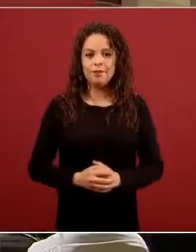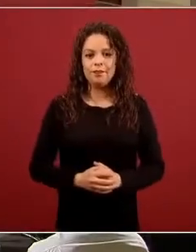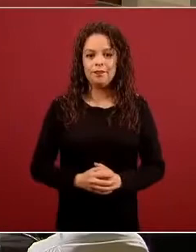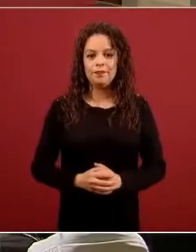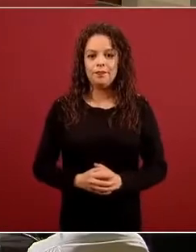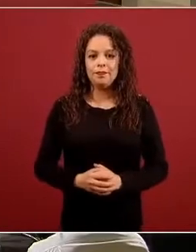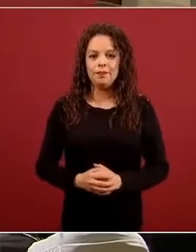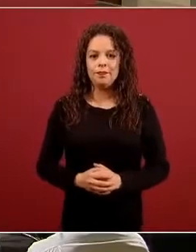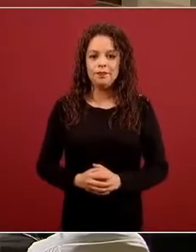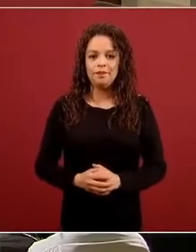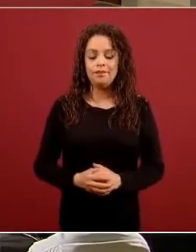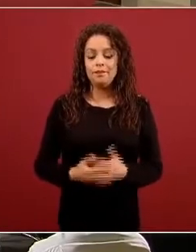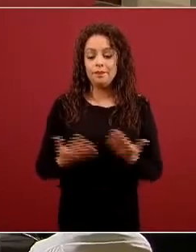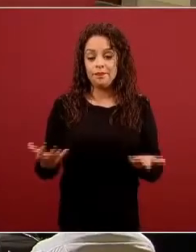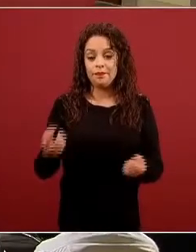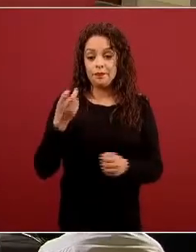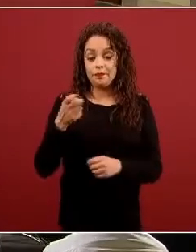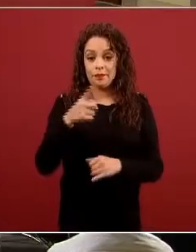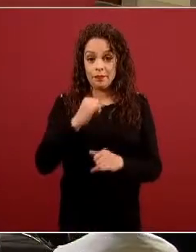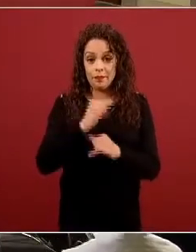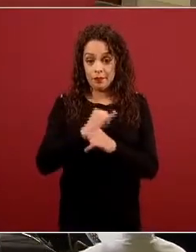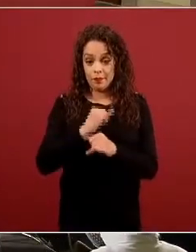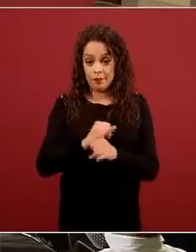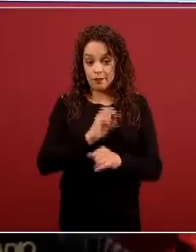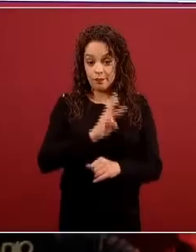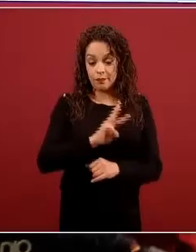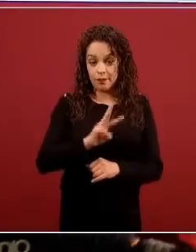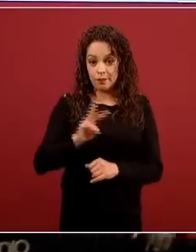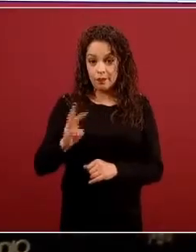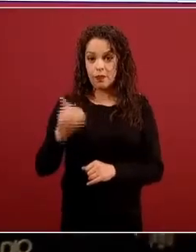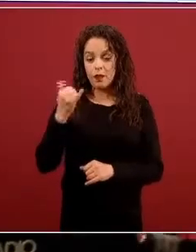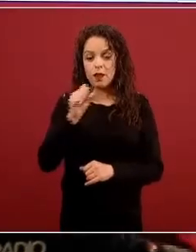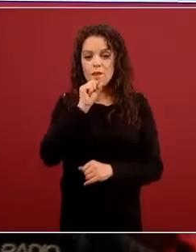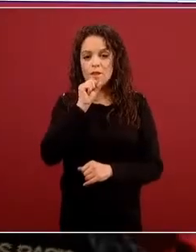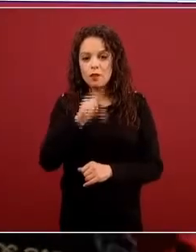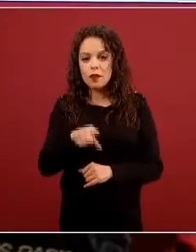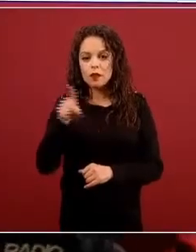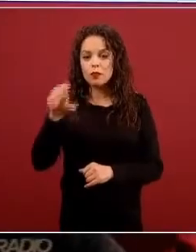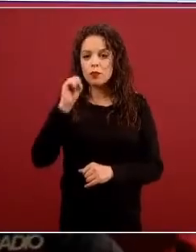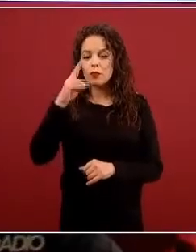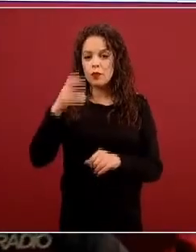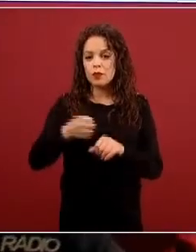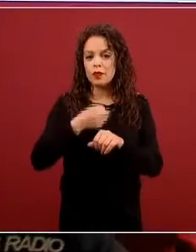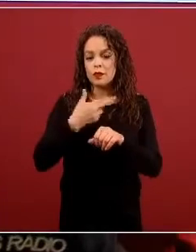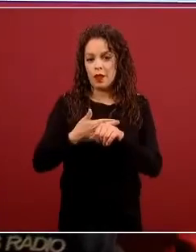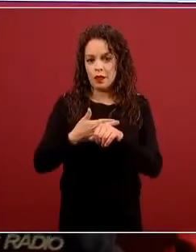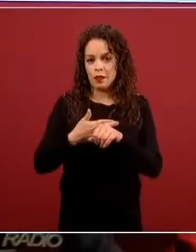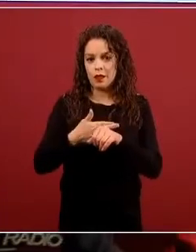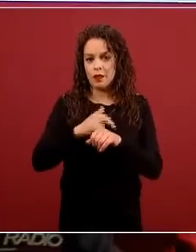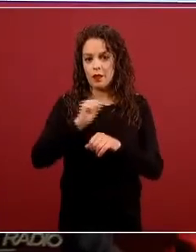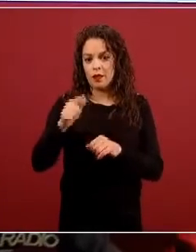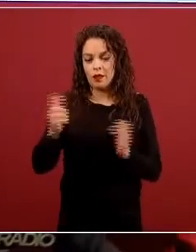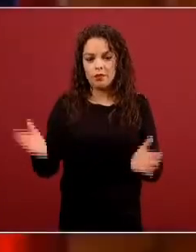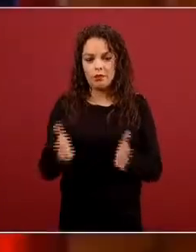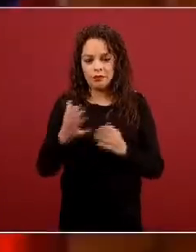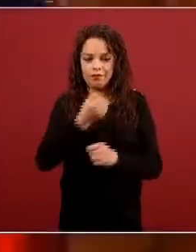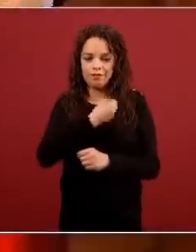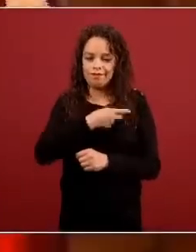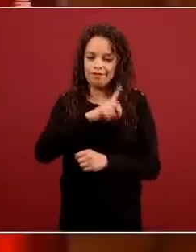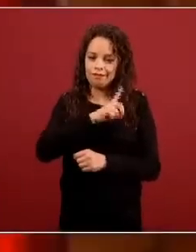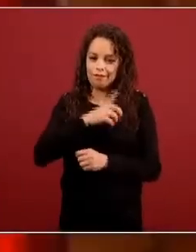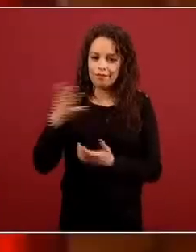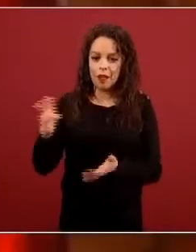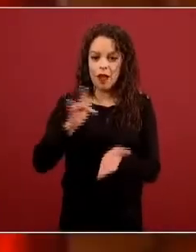Hemos en la página y con el trabajo de todo el equipo de la Subsecretaría de Prevención y Promoción de la Salud, de